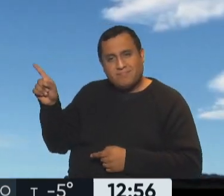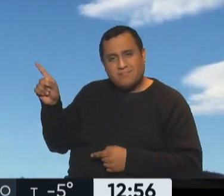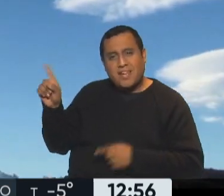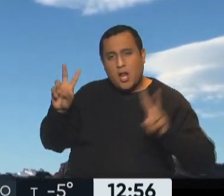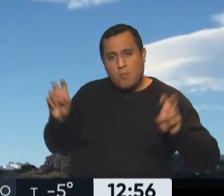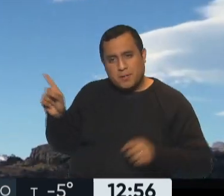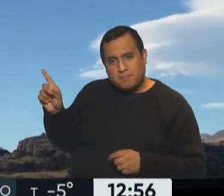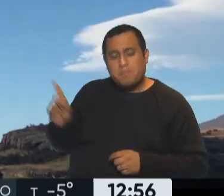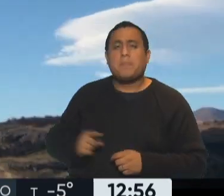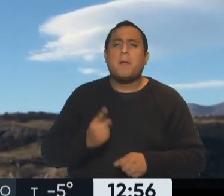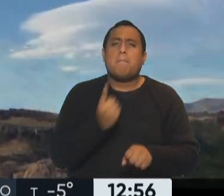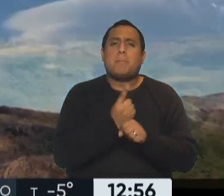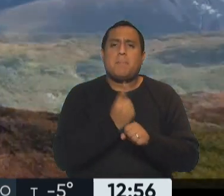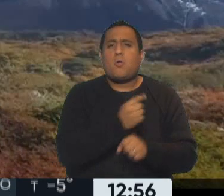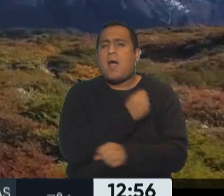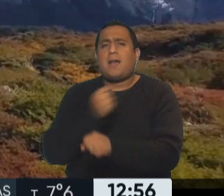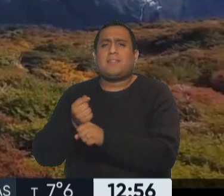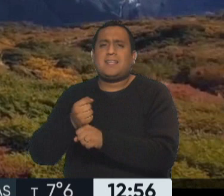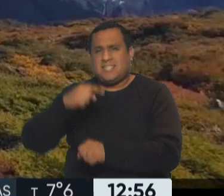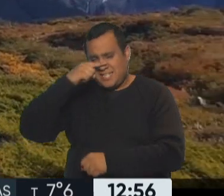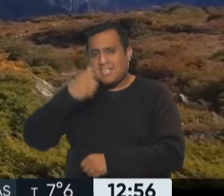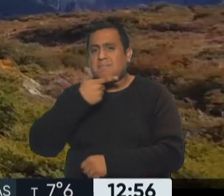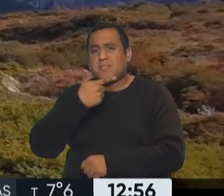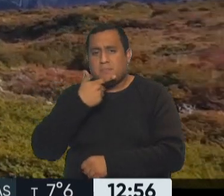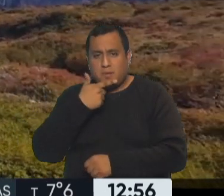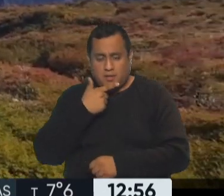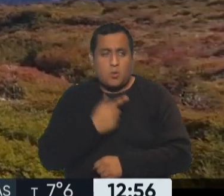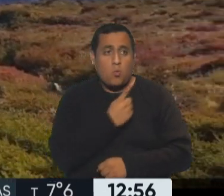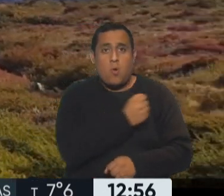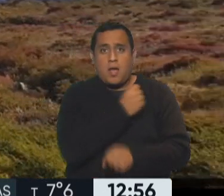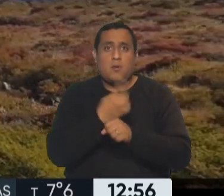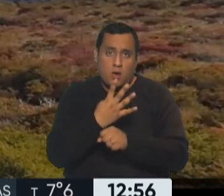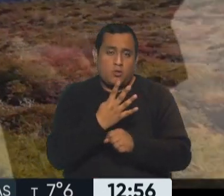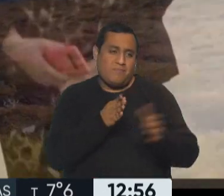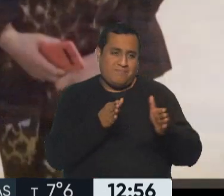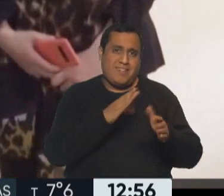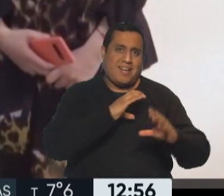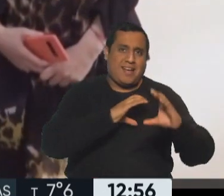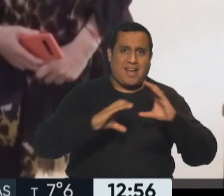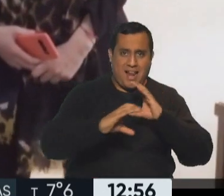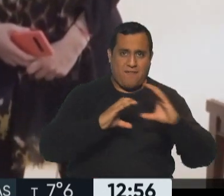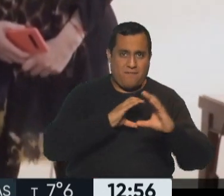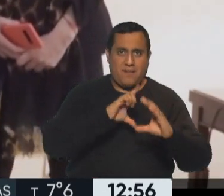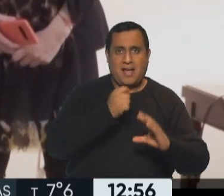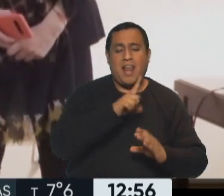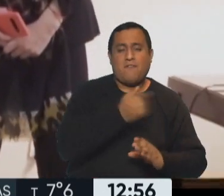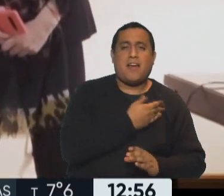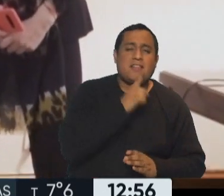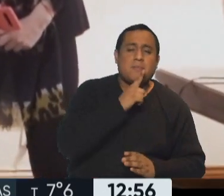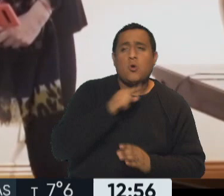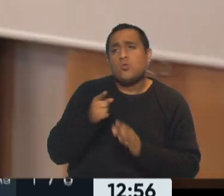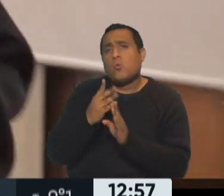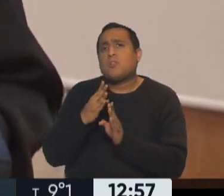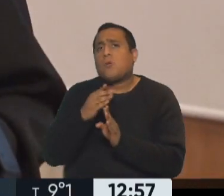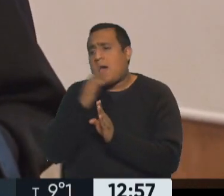ser del 1 al 7 de septiembre, repartido así, del 1 al 4 en Calafate y del 5 al 7 en el Chaltén. Además, se